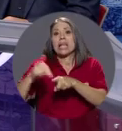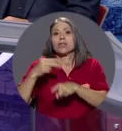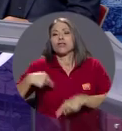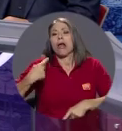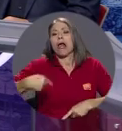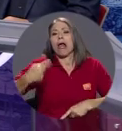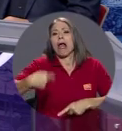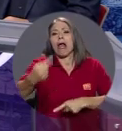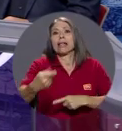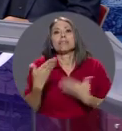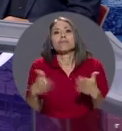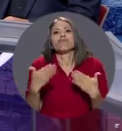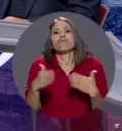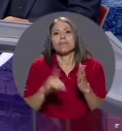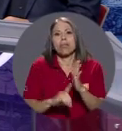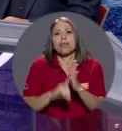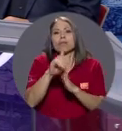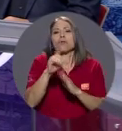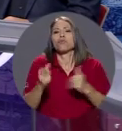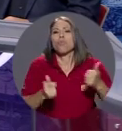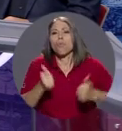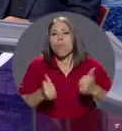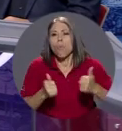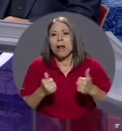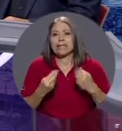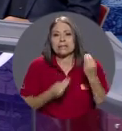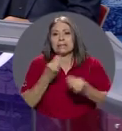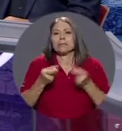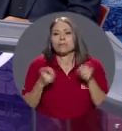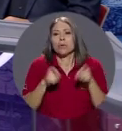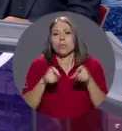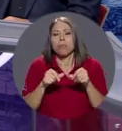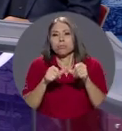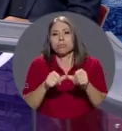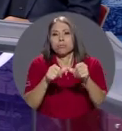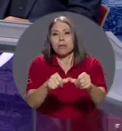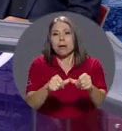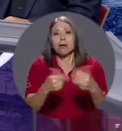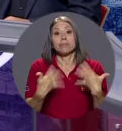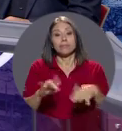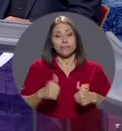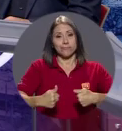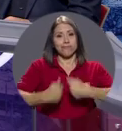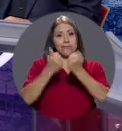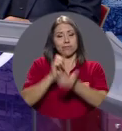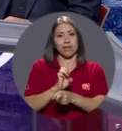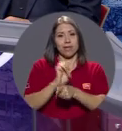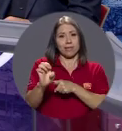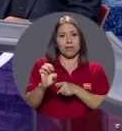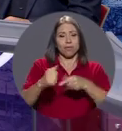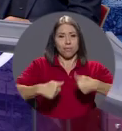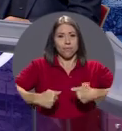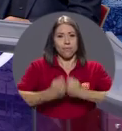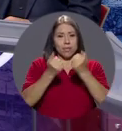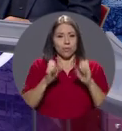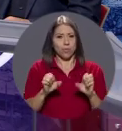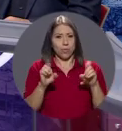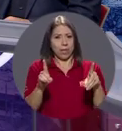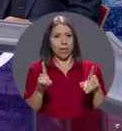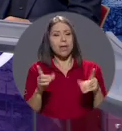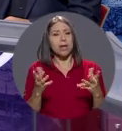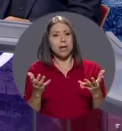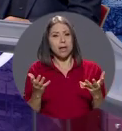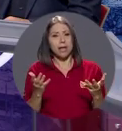¿qué tipo de desarrollo y qué secuelas de ese desarrollo van a mantener? Y por eso el reto ético y de la